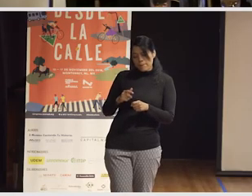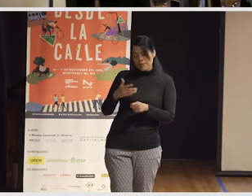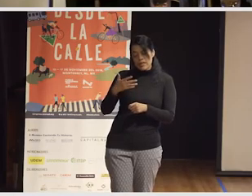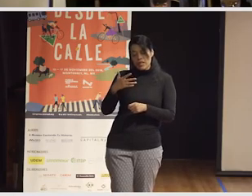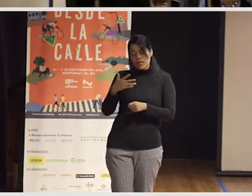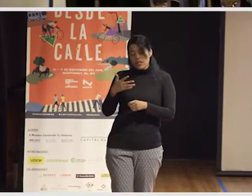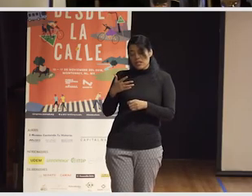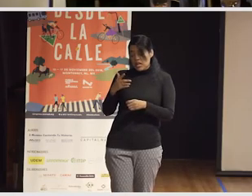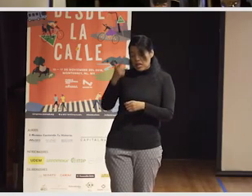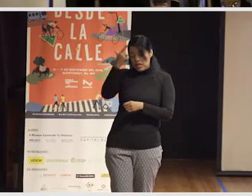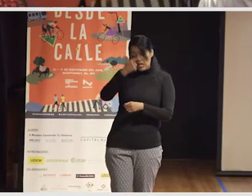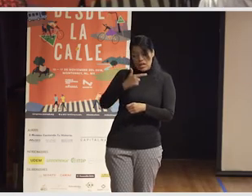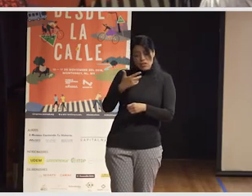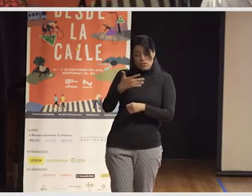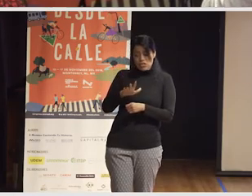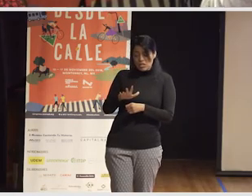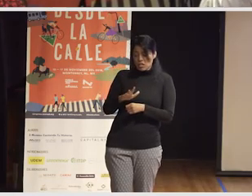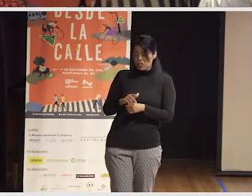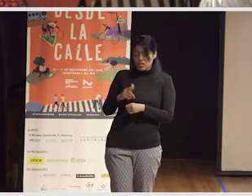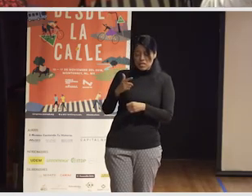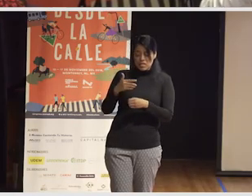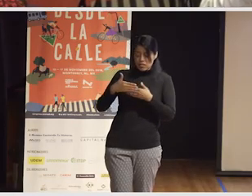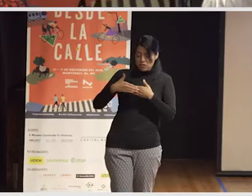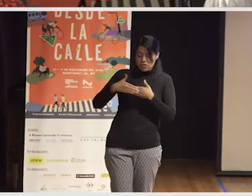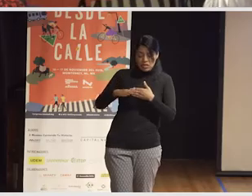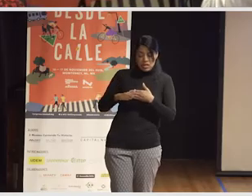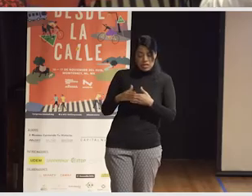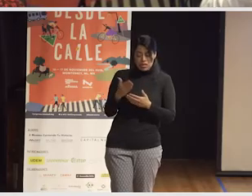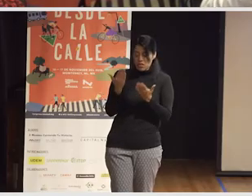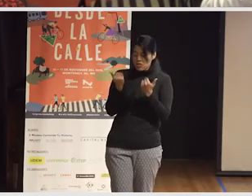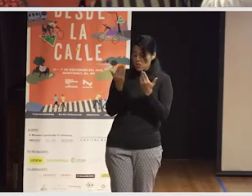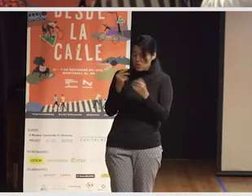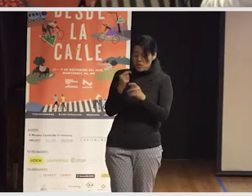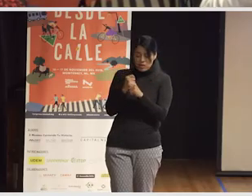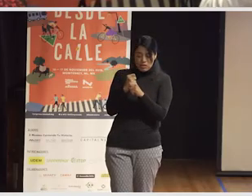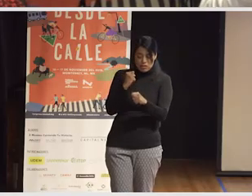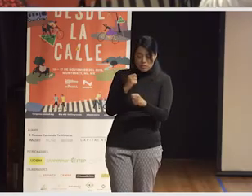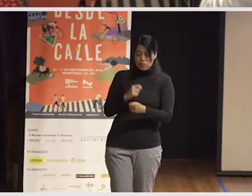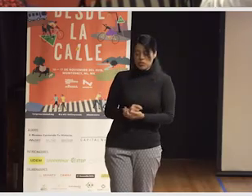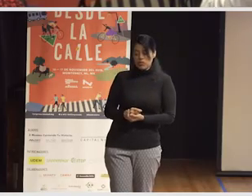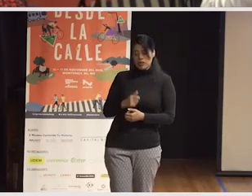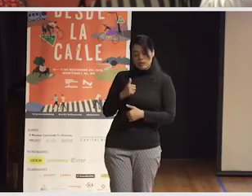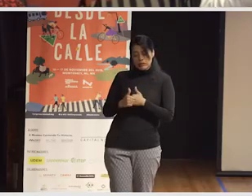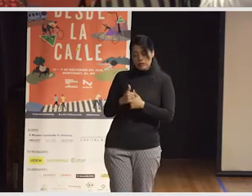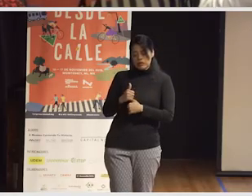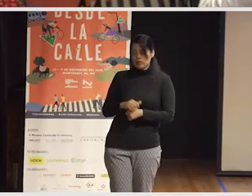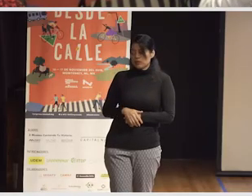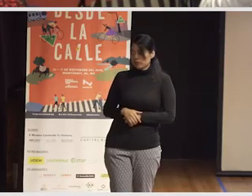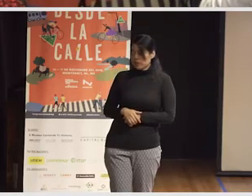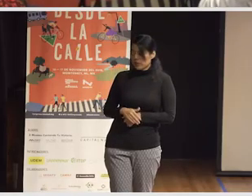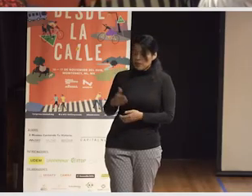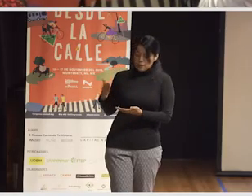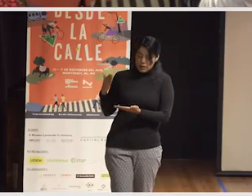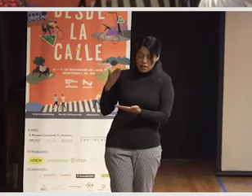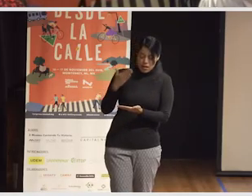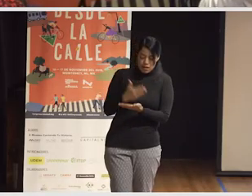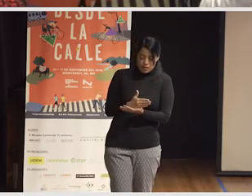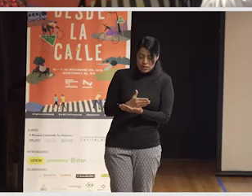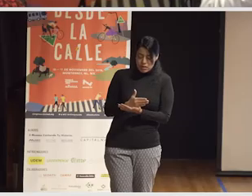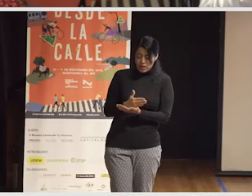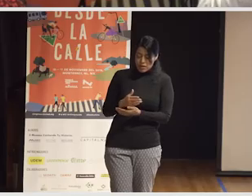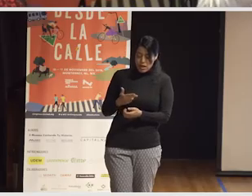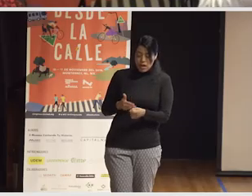la noche no llega entonces toda la gente de la ciudad o de los otros son los del municipio y de los municipios para acceder al hospital estén que pagar un